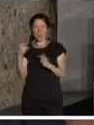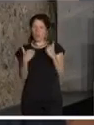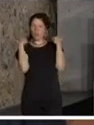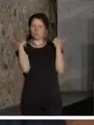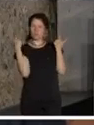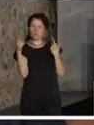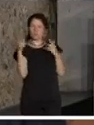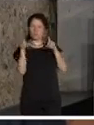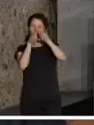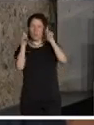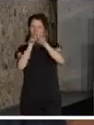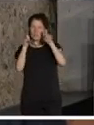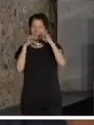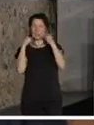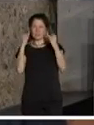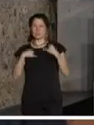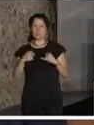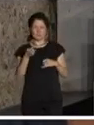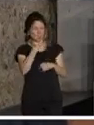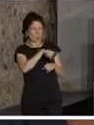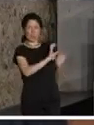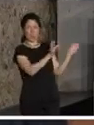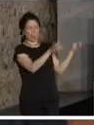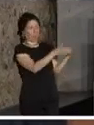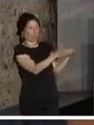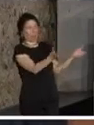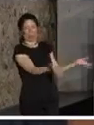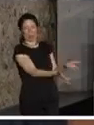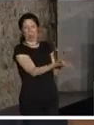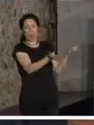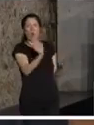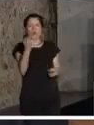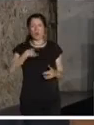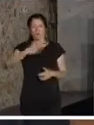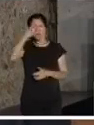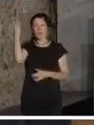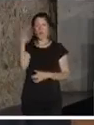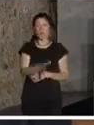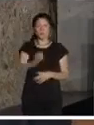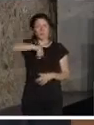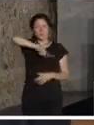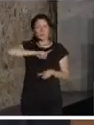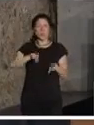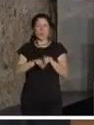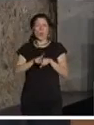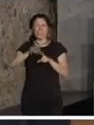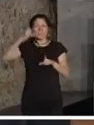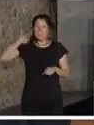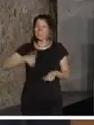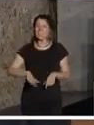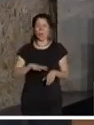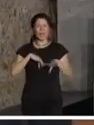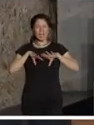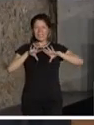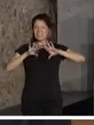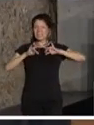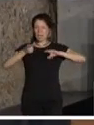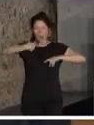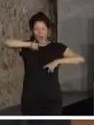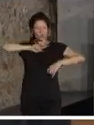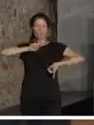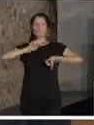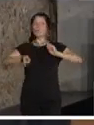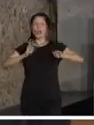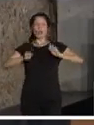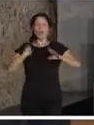de grandes energéticas que nos consideran una colonia o de una vez por todas vamos a empezar Ya a ser una tierra soberana